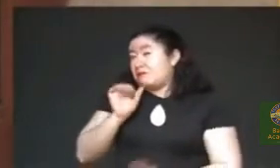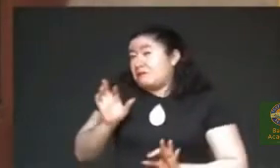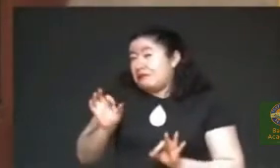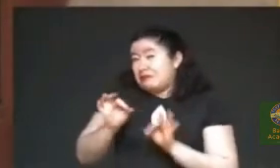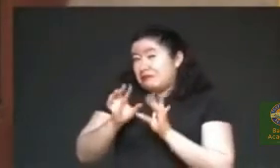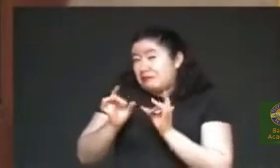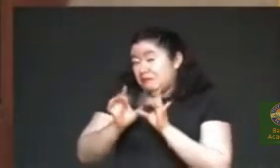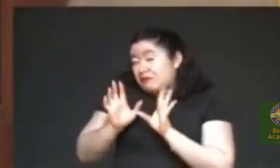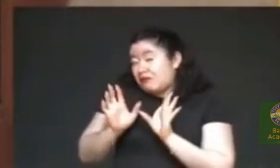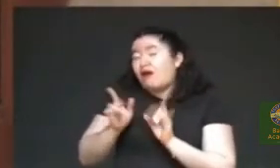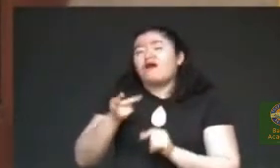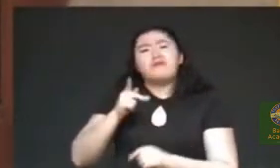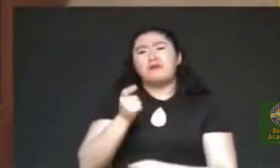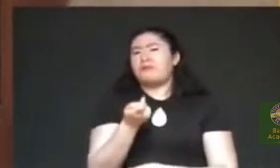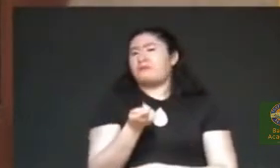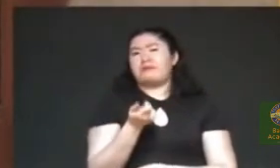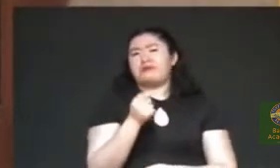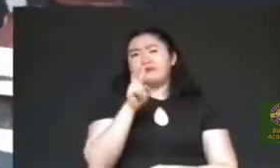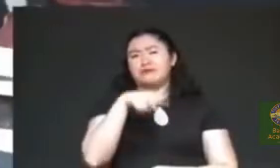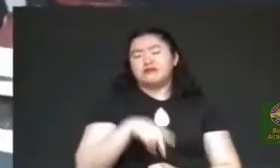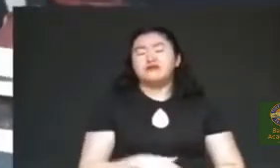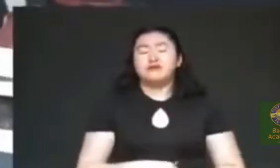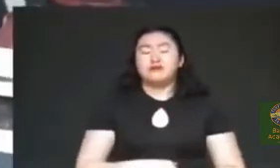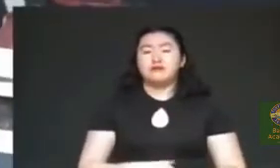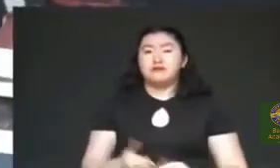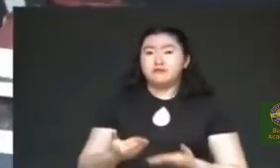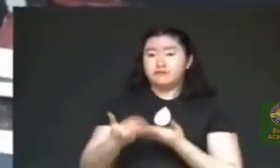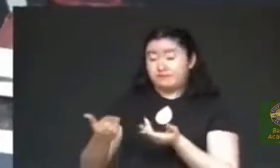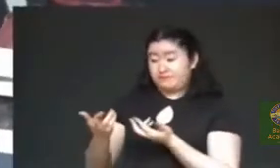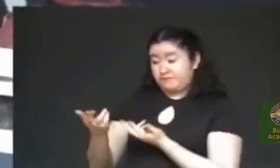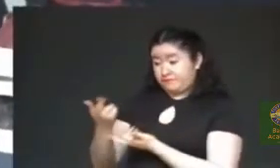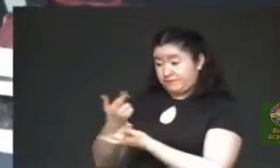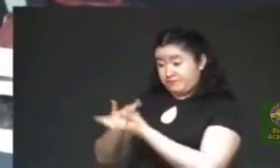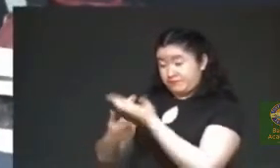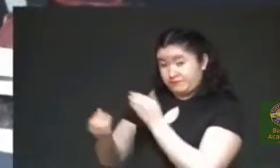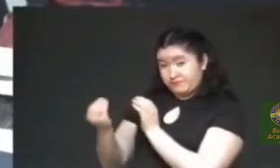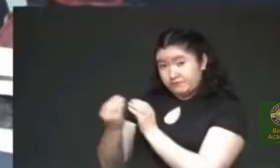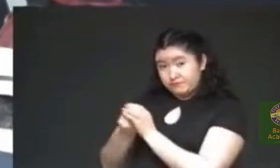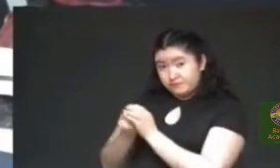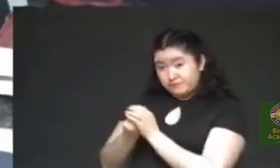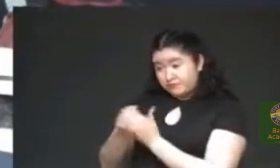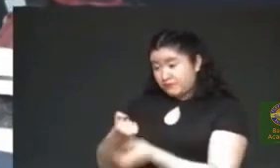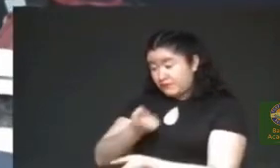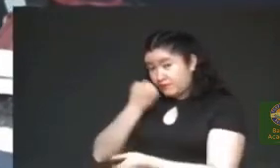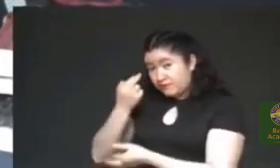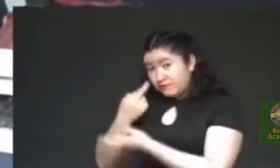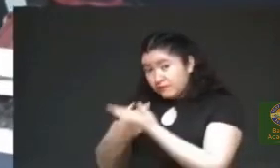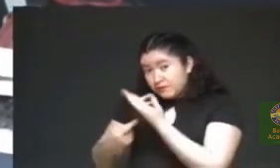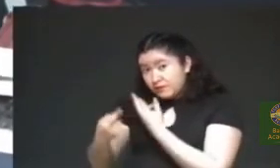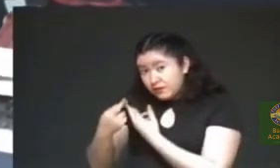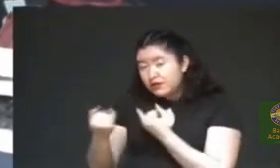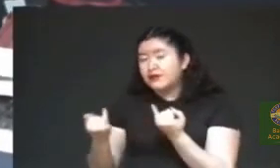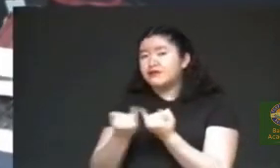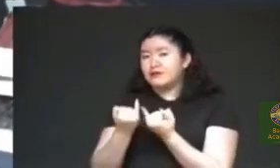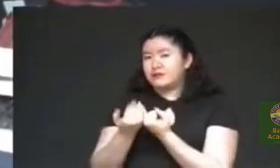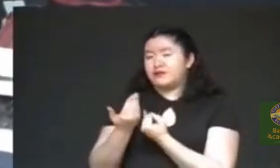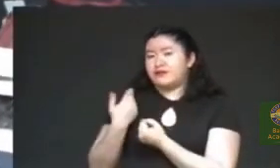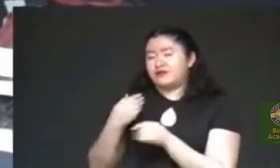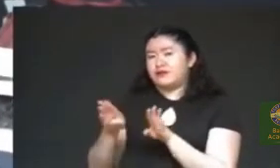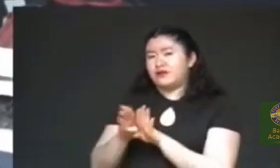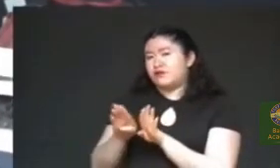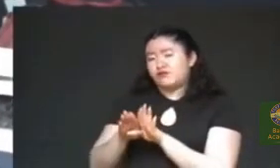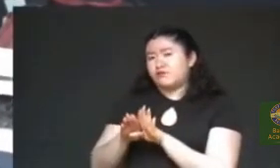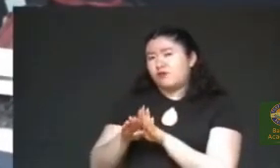en mal estado. Y sobre este regreso a clases, ¿será escalonado como se había anunciado en...?